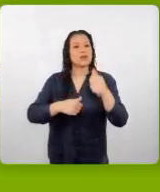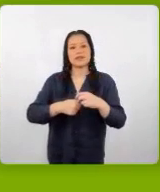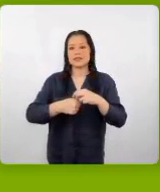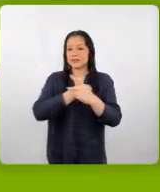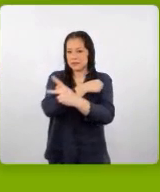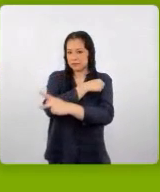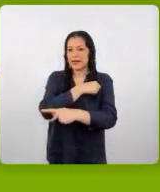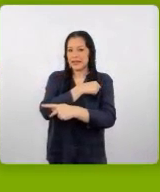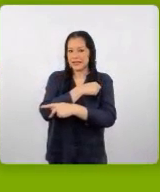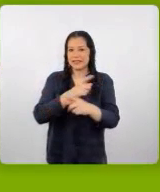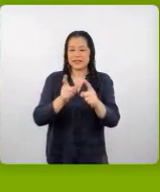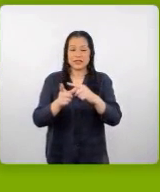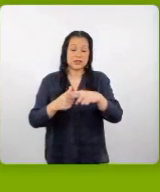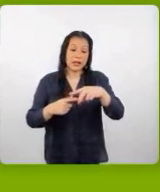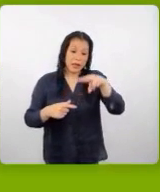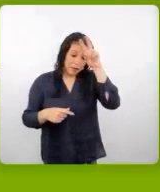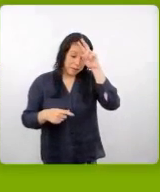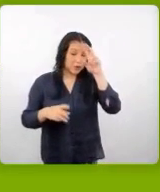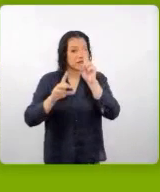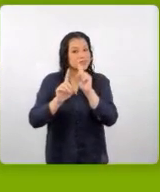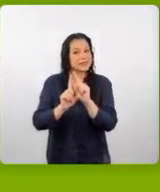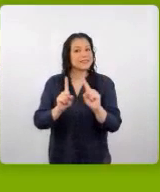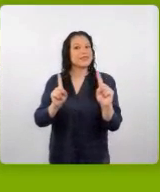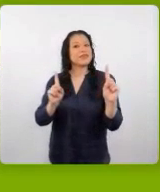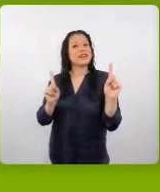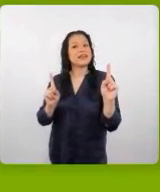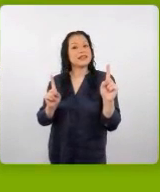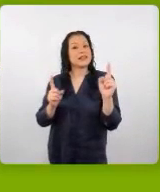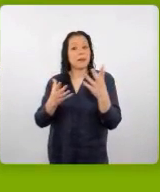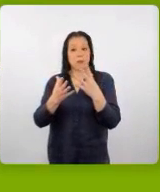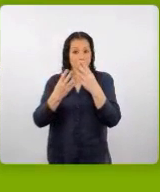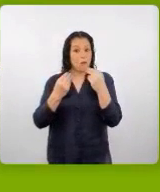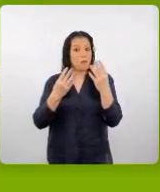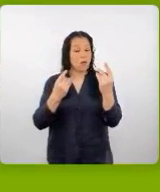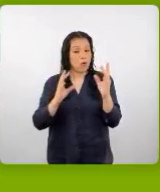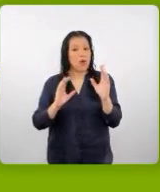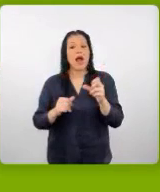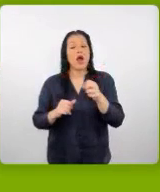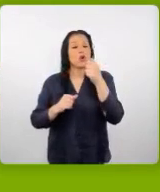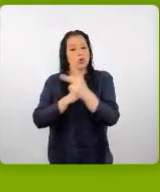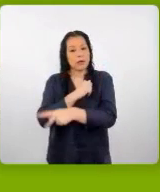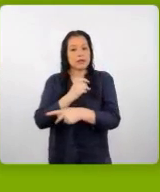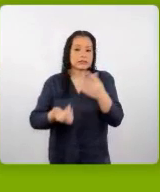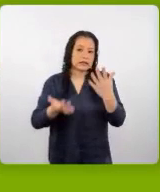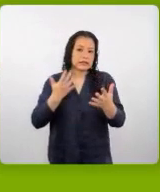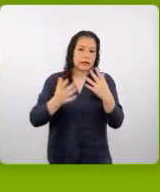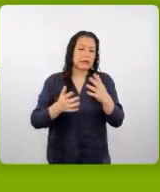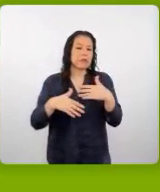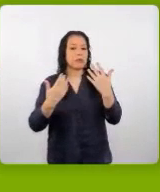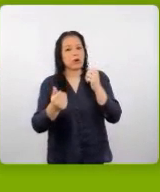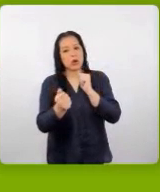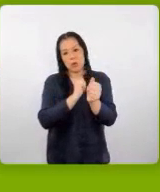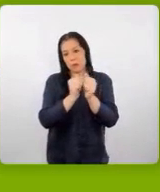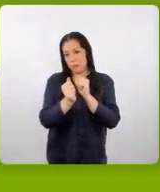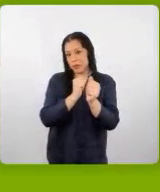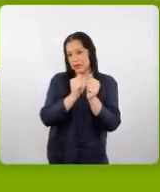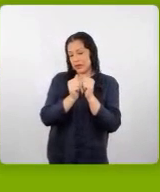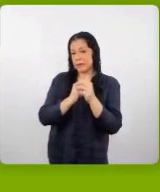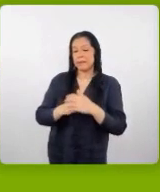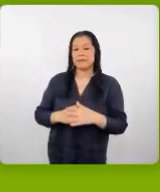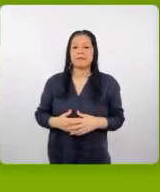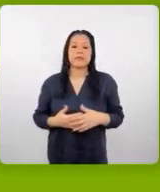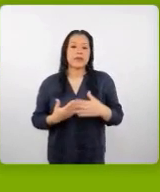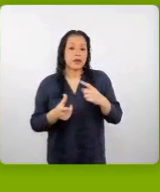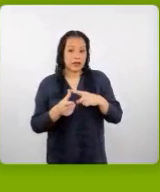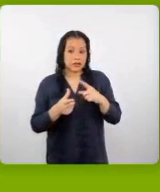nos convierte en una diferencia sustancial en comparación a países que podrían ser nuestra competencia, ¿no? Y justamente